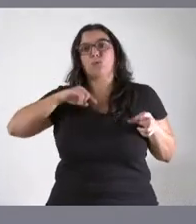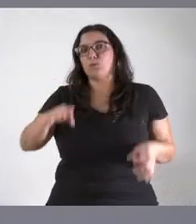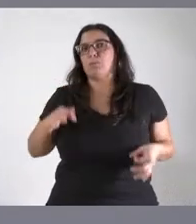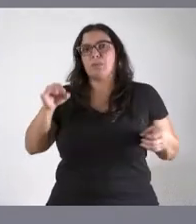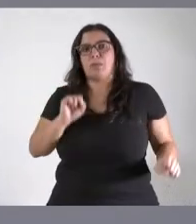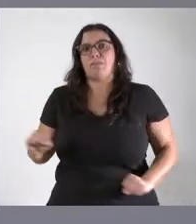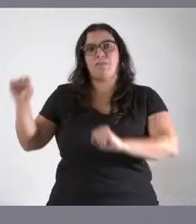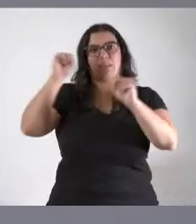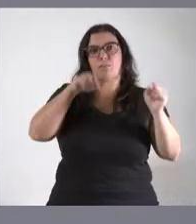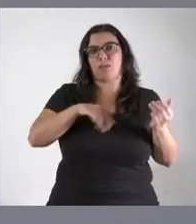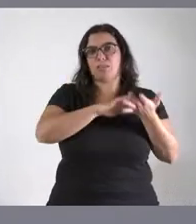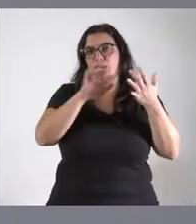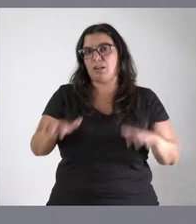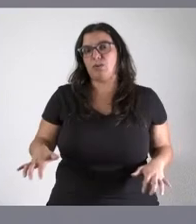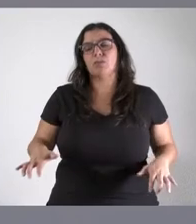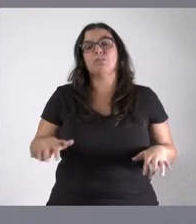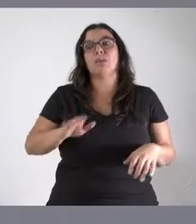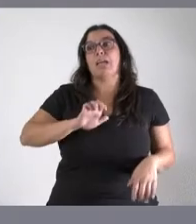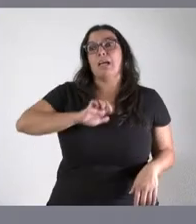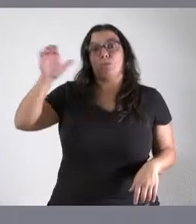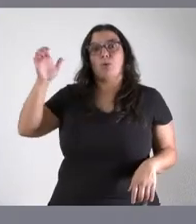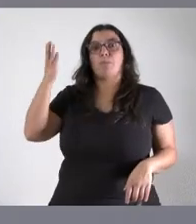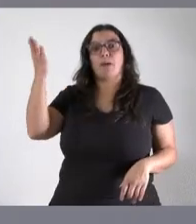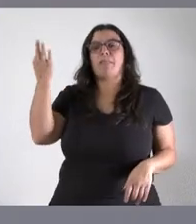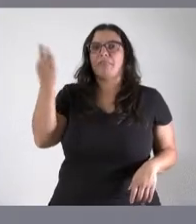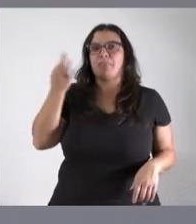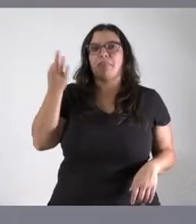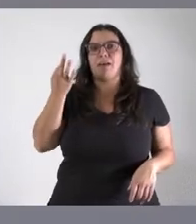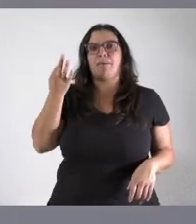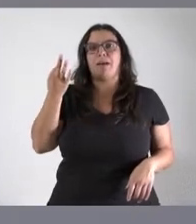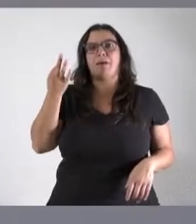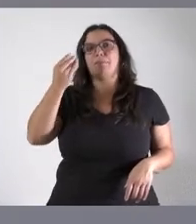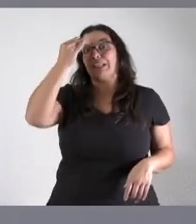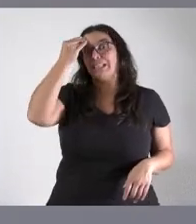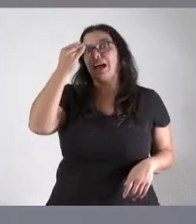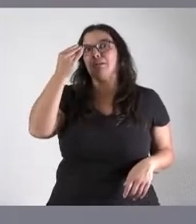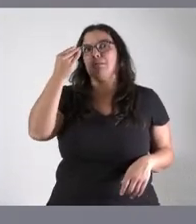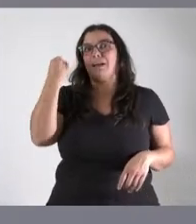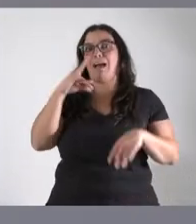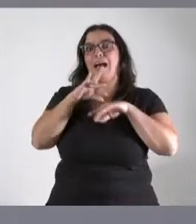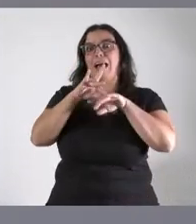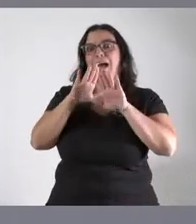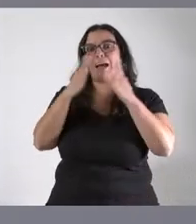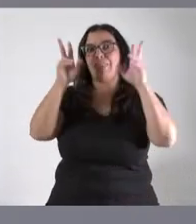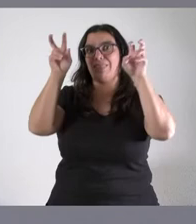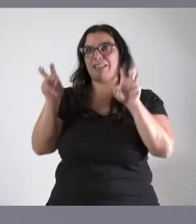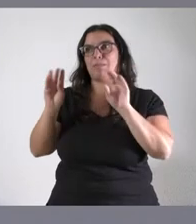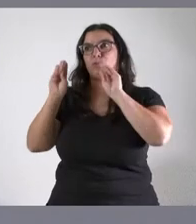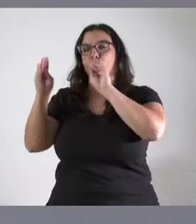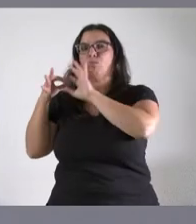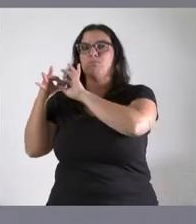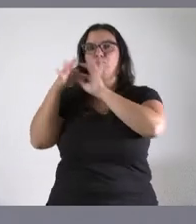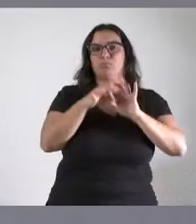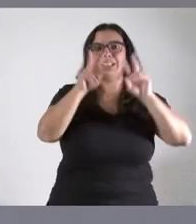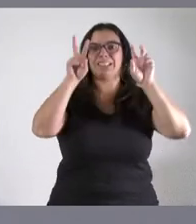defendido de Castilla y león que en Europa tendría que tener un mayor peso en la agenda pública los aspectos vinculados a la demografía